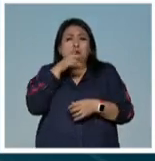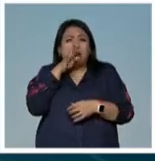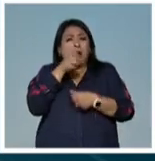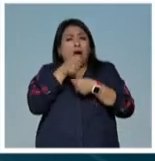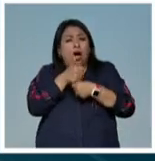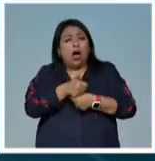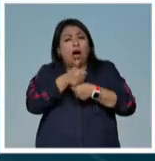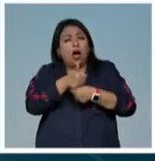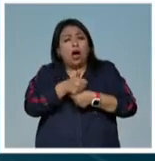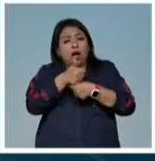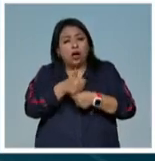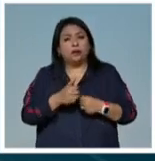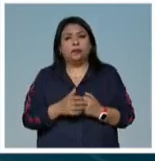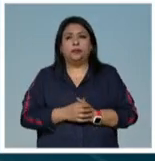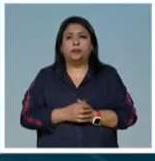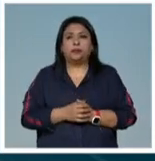¿no?